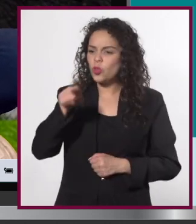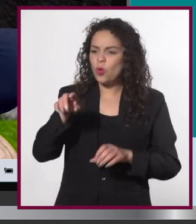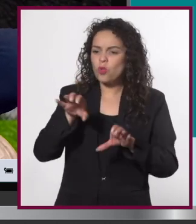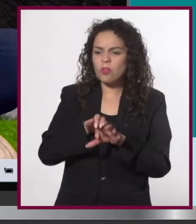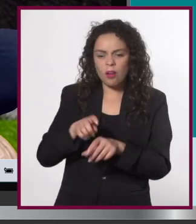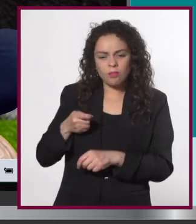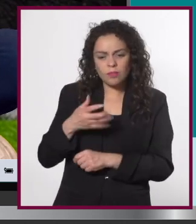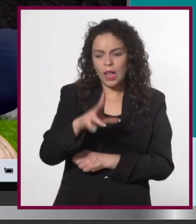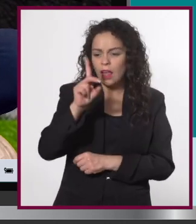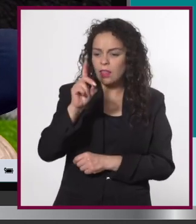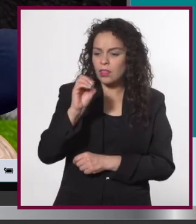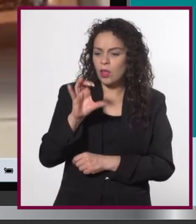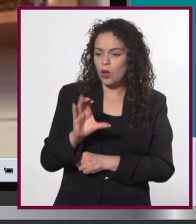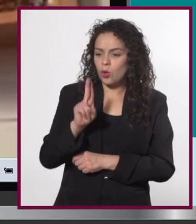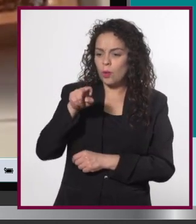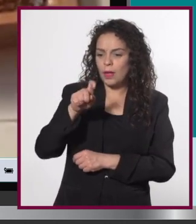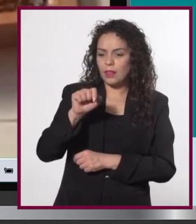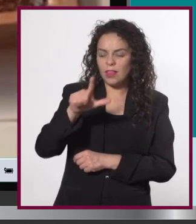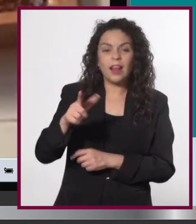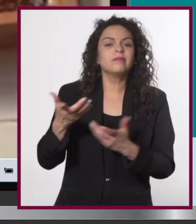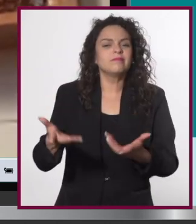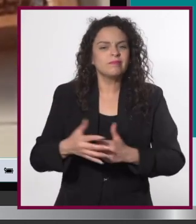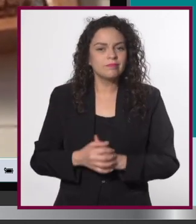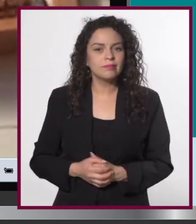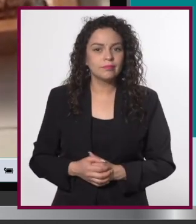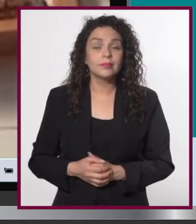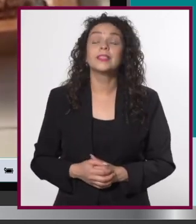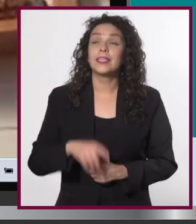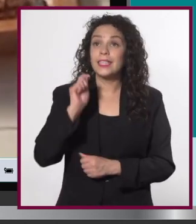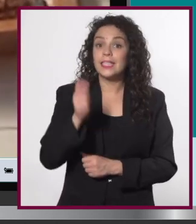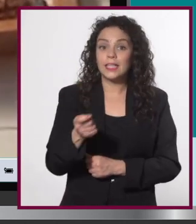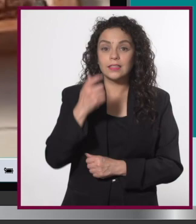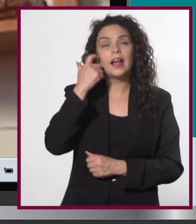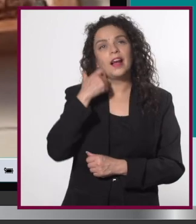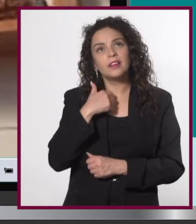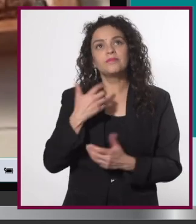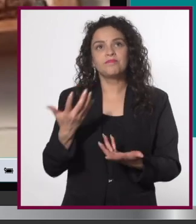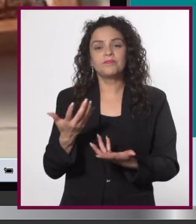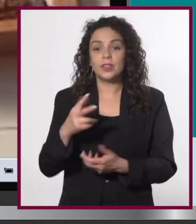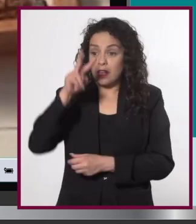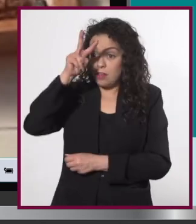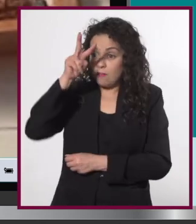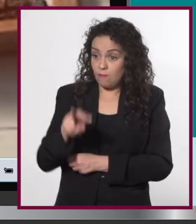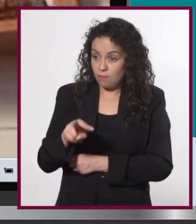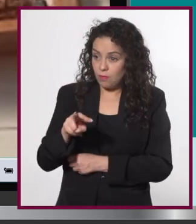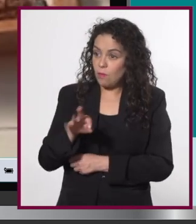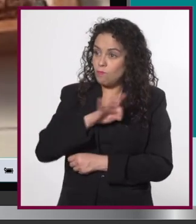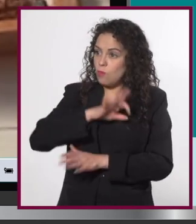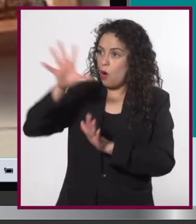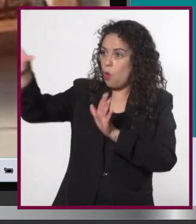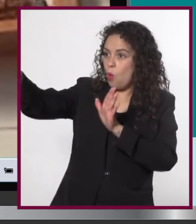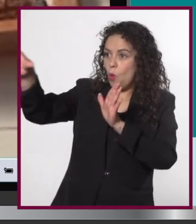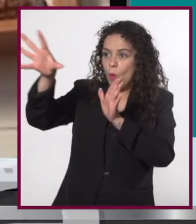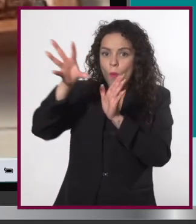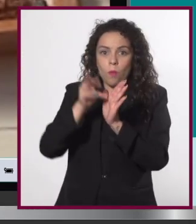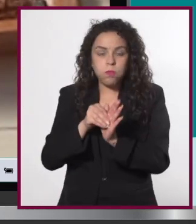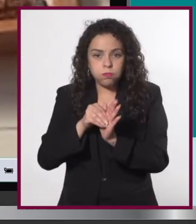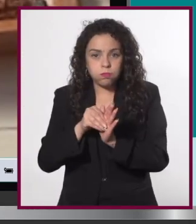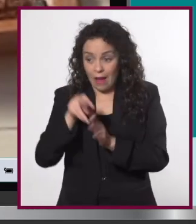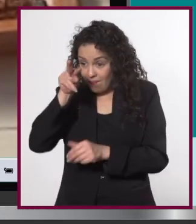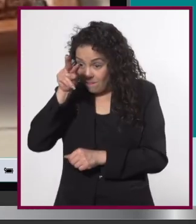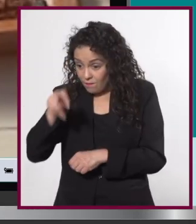el documental? El documental es capturar una realidad o mostrar una